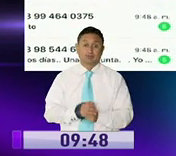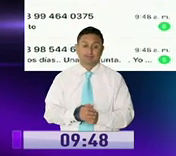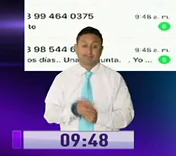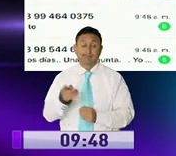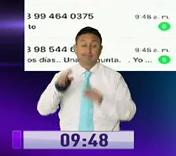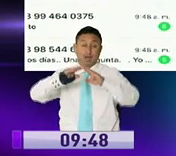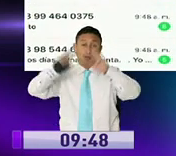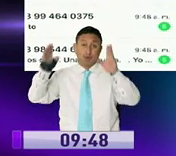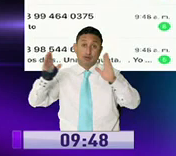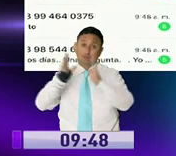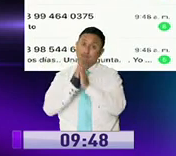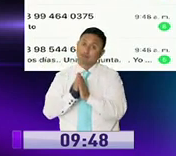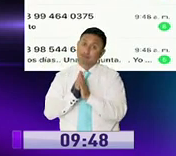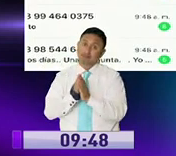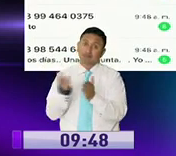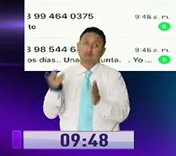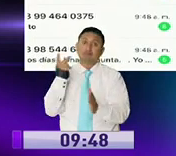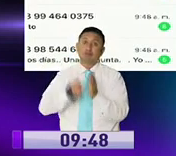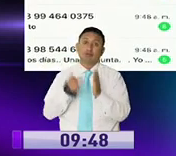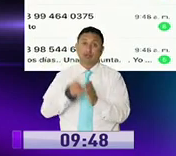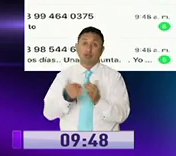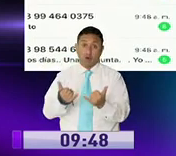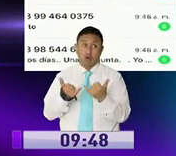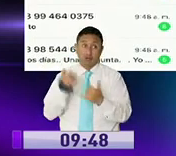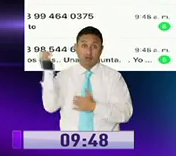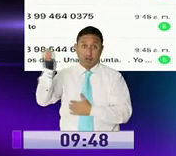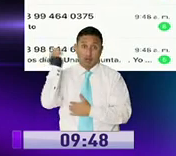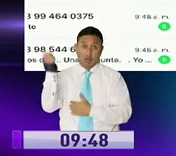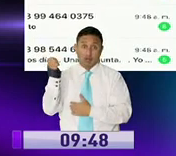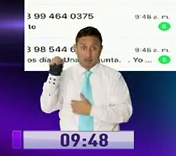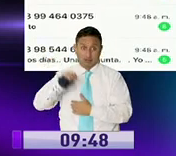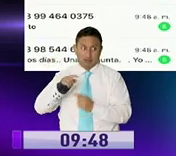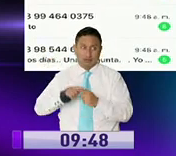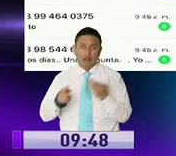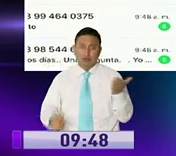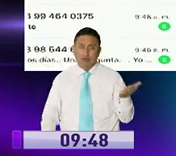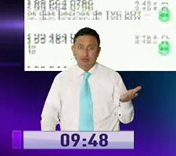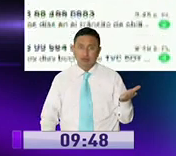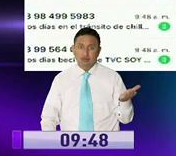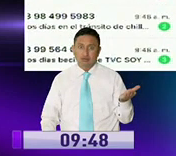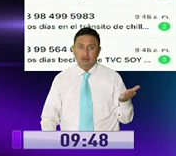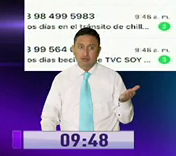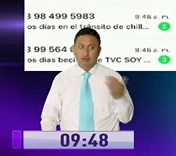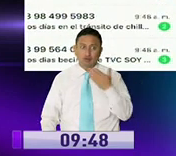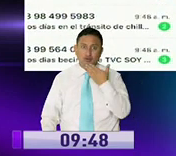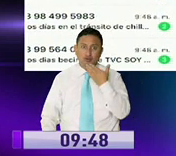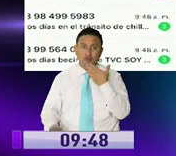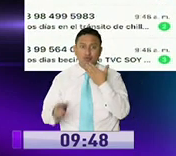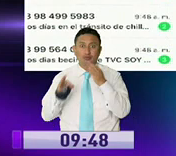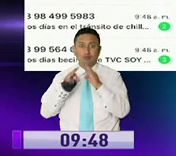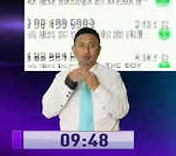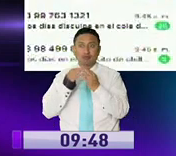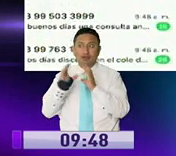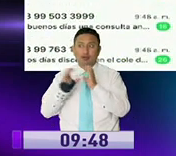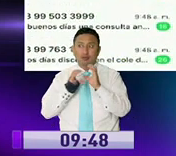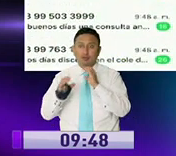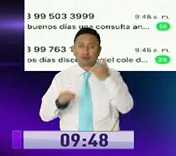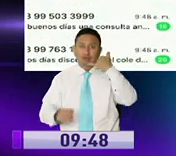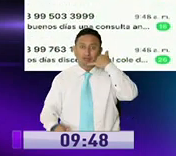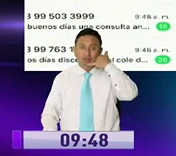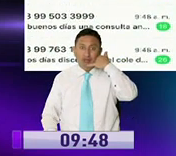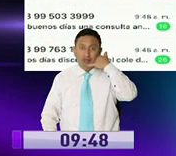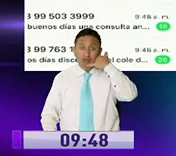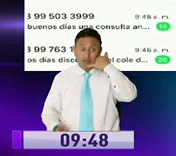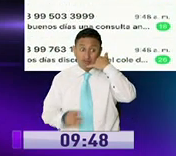a Movistar. O sea, es cierto que estamos en una emergencia, pero ¿y esto? Y la única forma de comunicarse con estos adultos mayores es el celular que